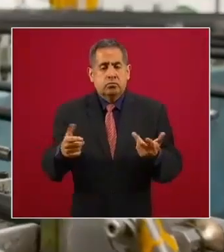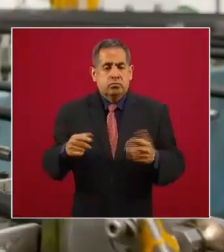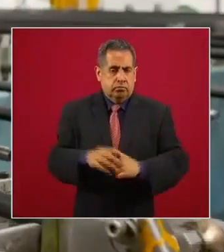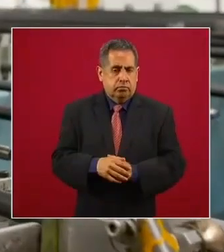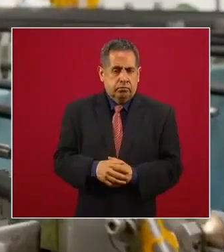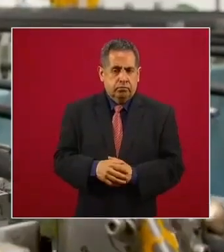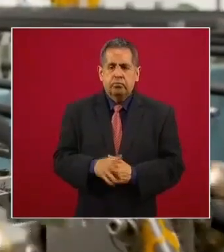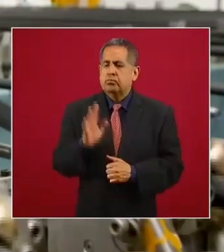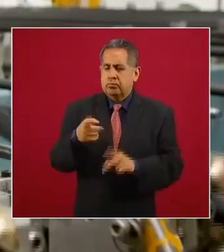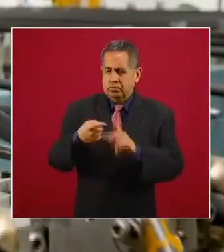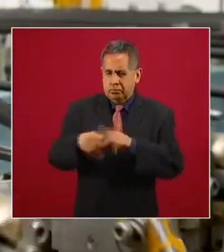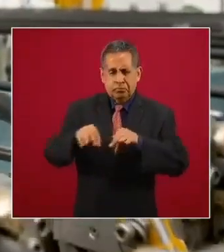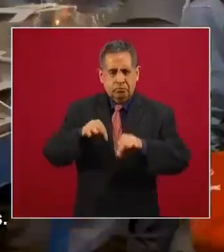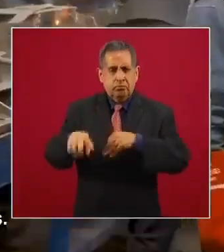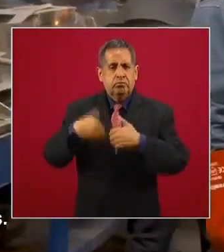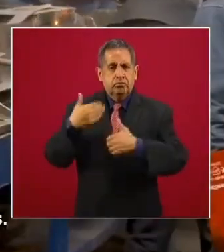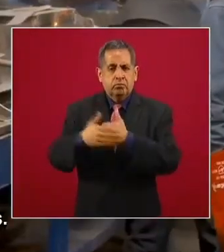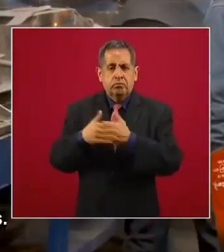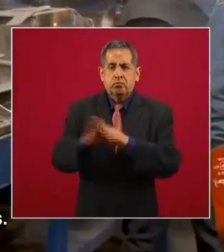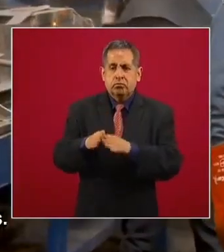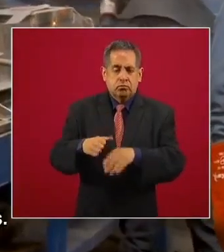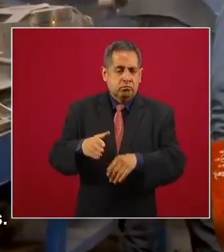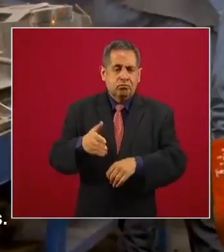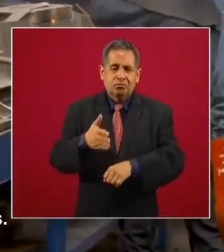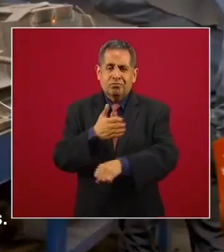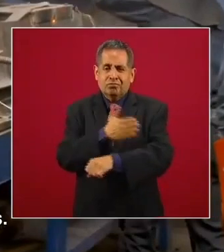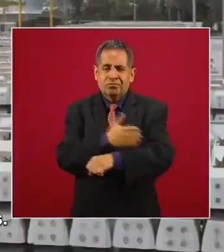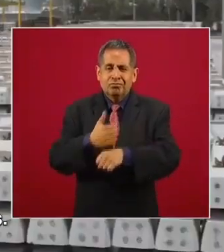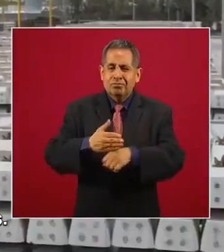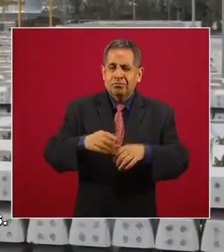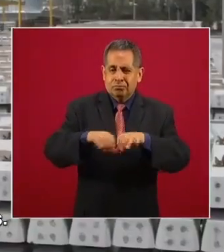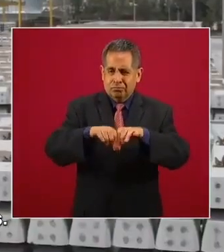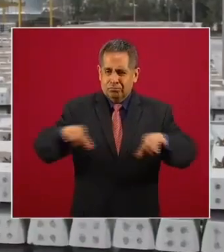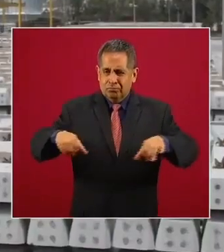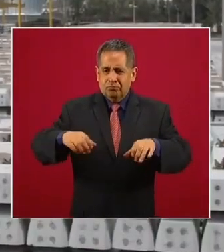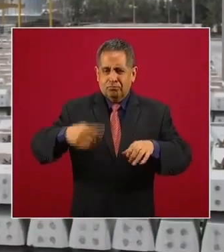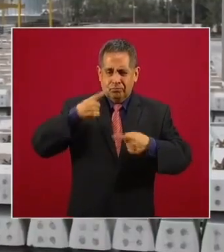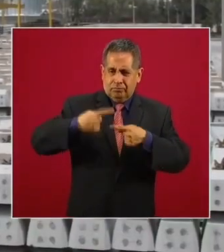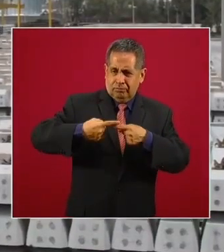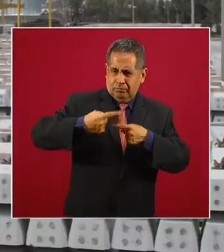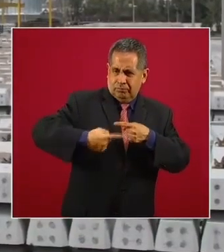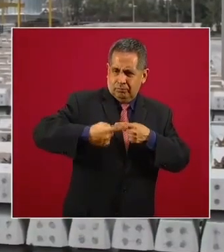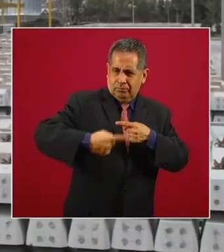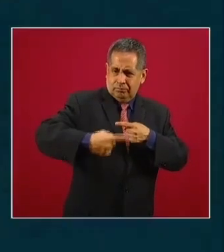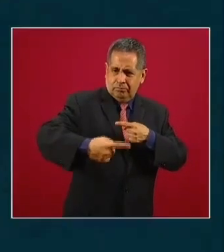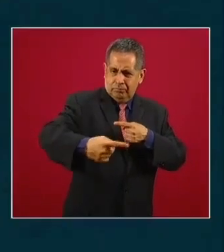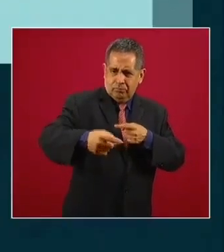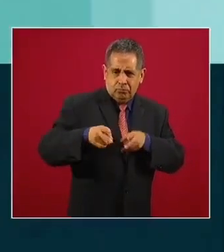Ya iniciamos la fabricación de durmientes y el balasto necesario para rehabilitar las vías.